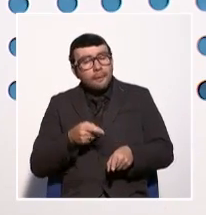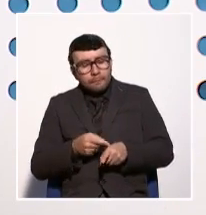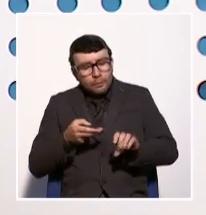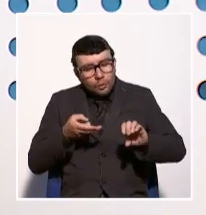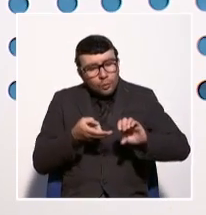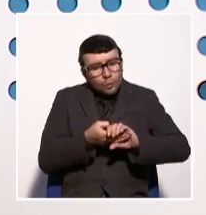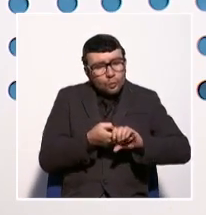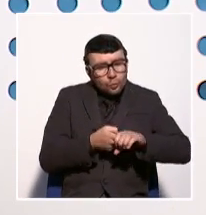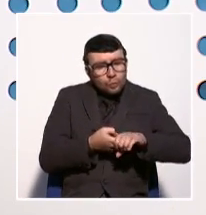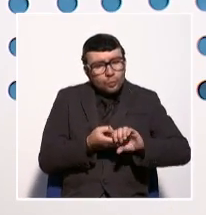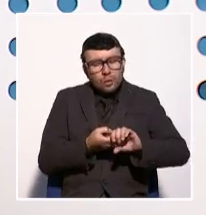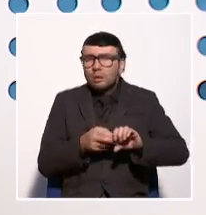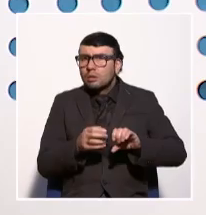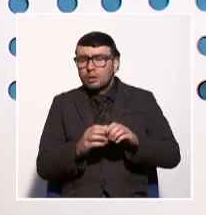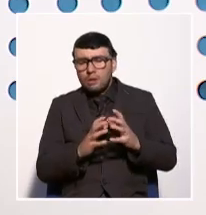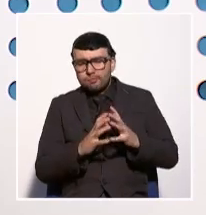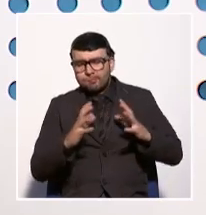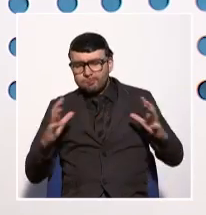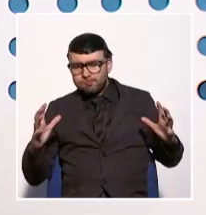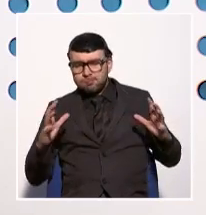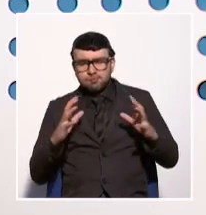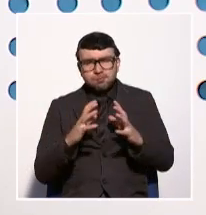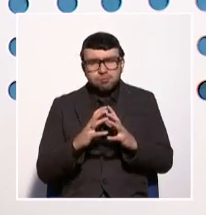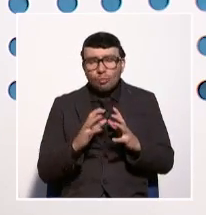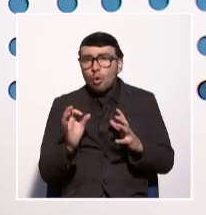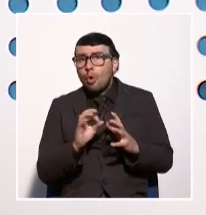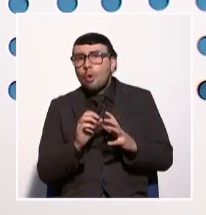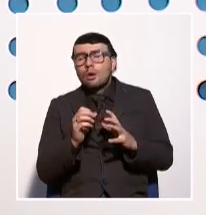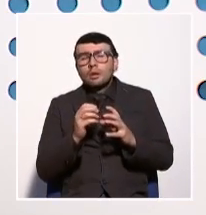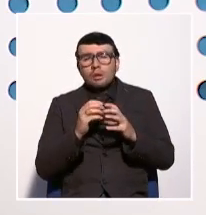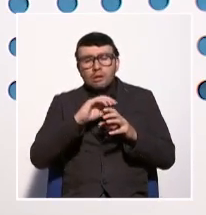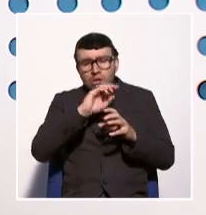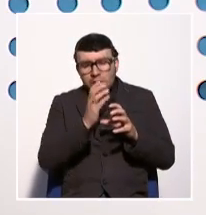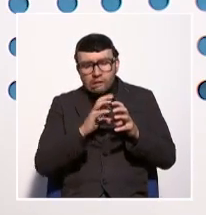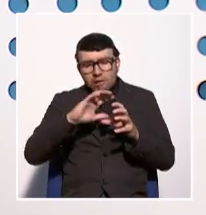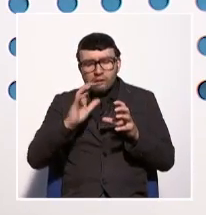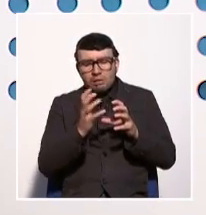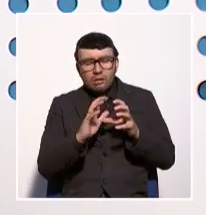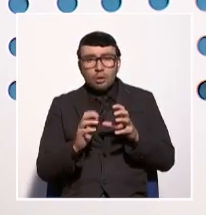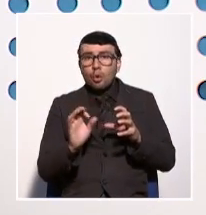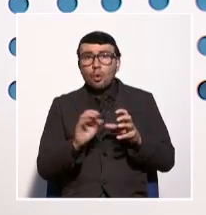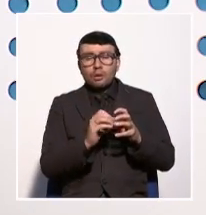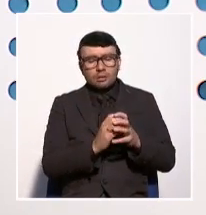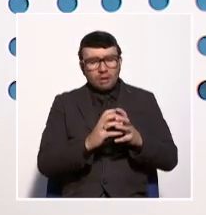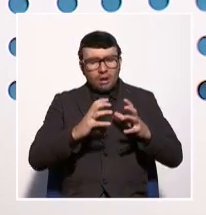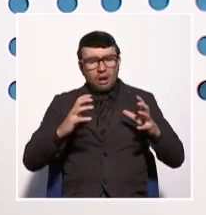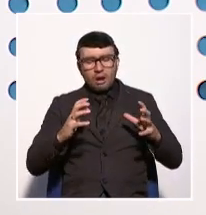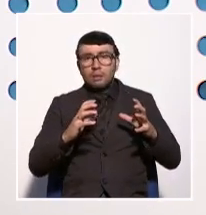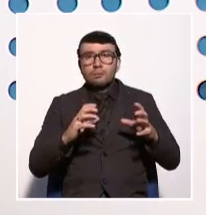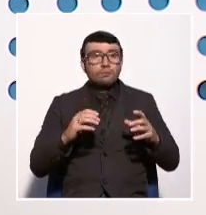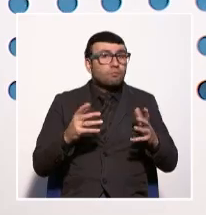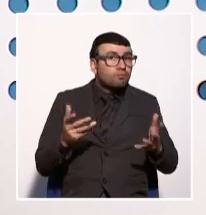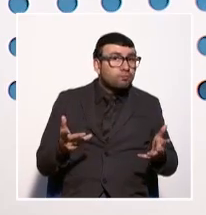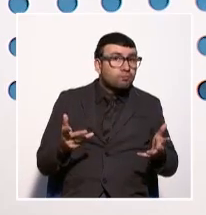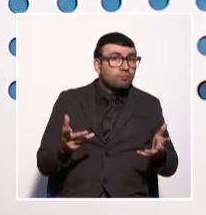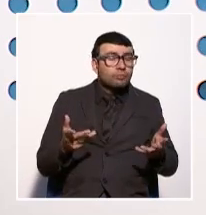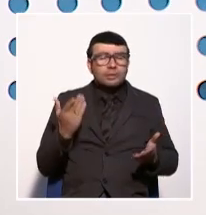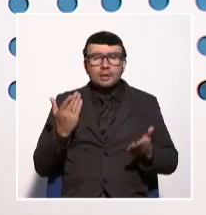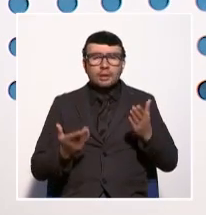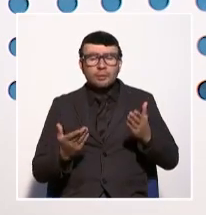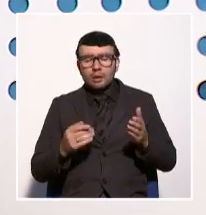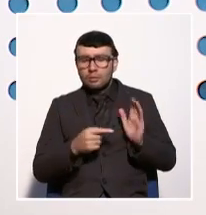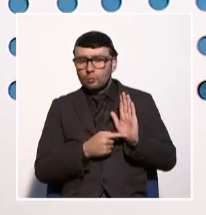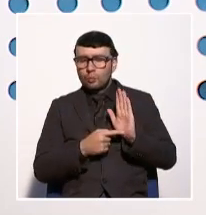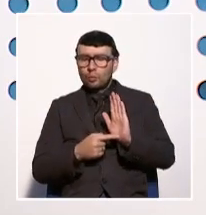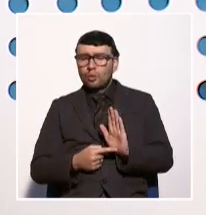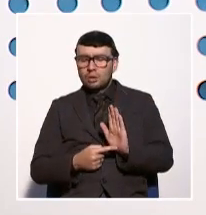el tamaño la consistencia y si ocupa gran parte de la ampolla rectal en todo esto nos va a hablar de que